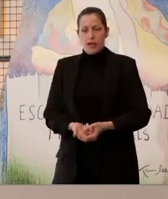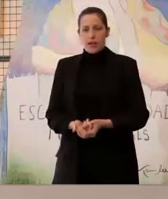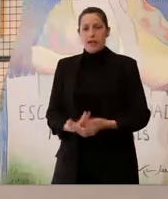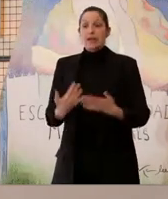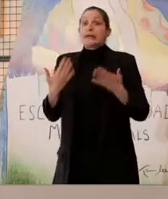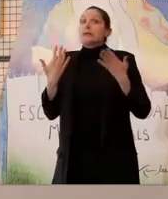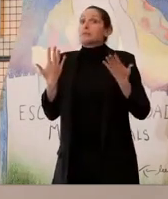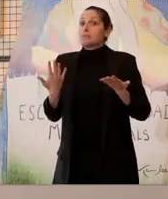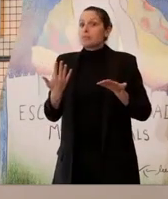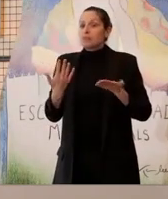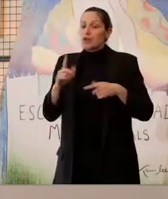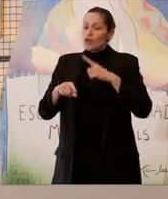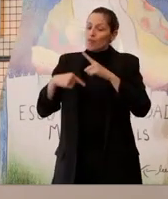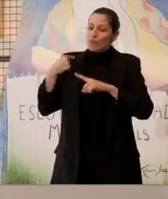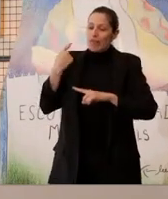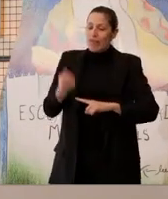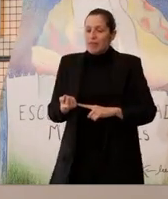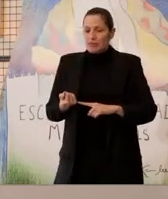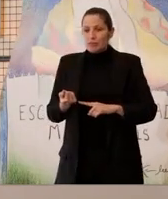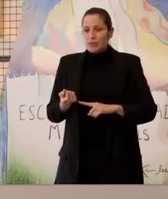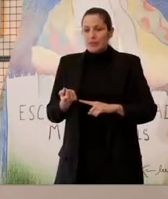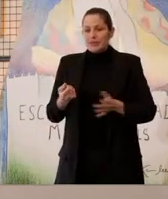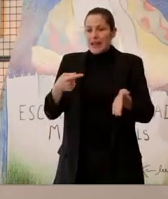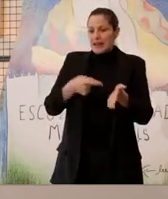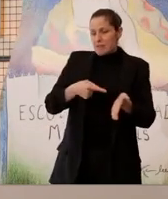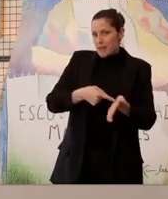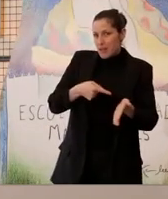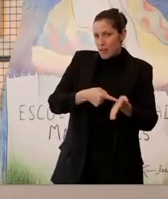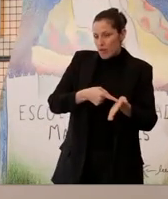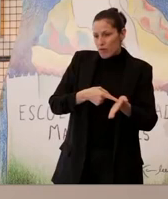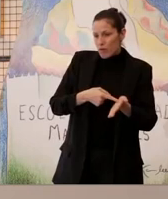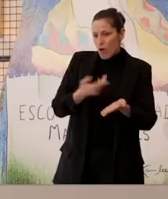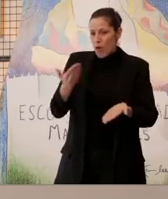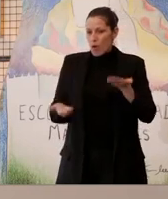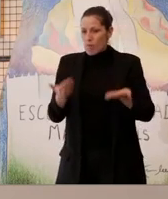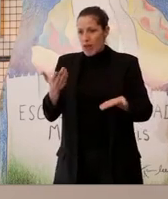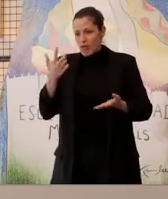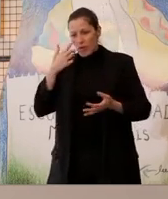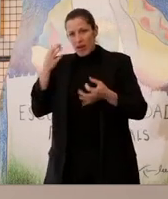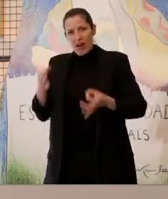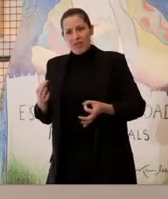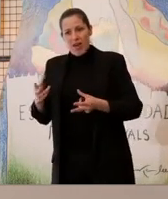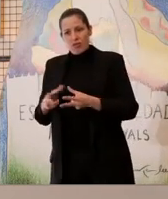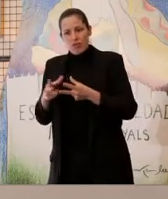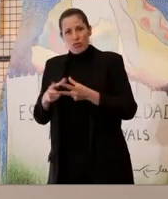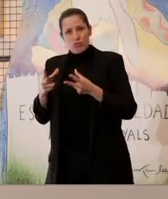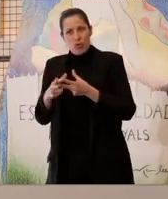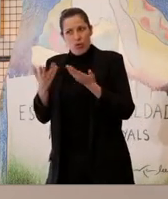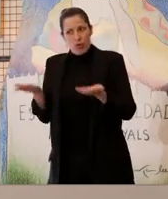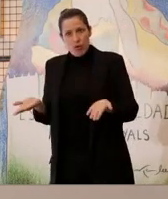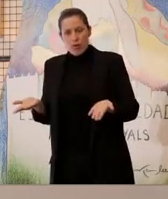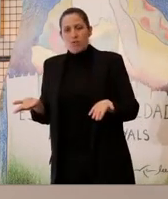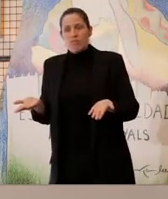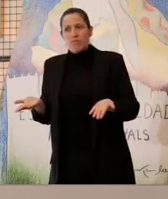luego no se está correspondiendo con la realidad sociológica de quienes les puede